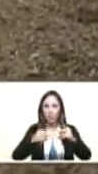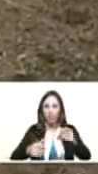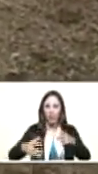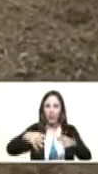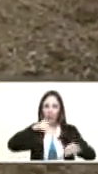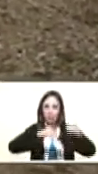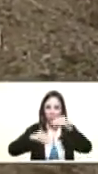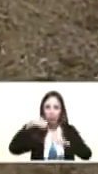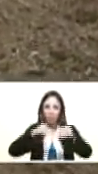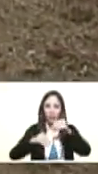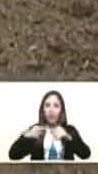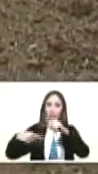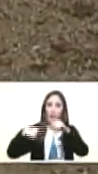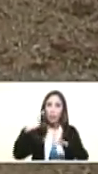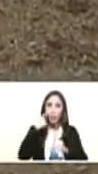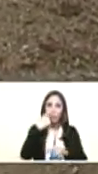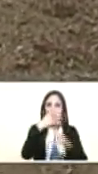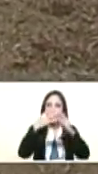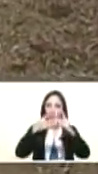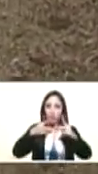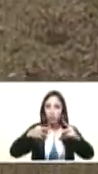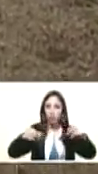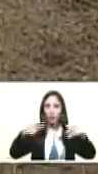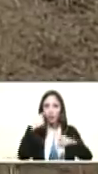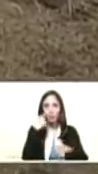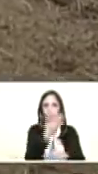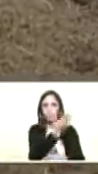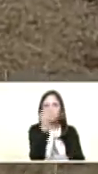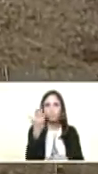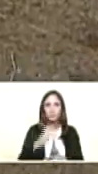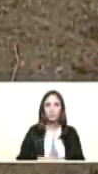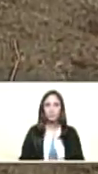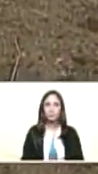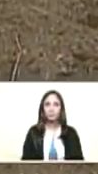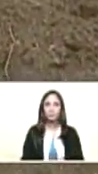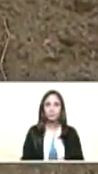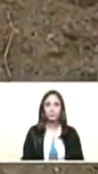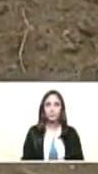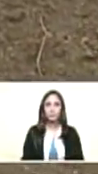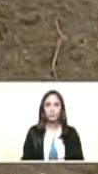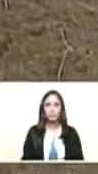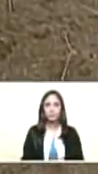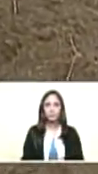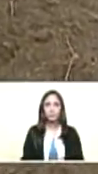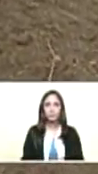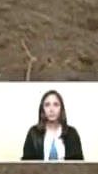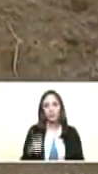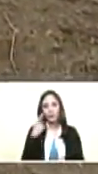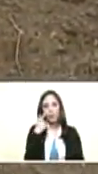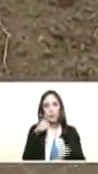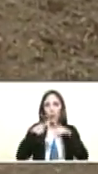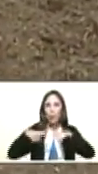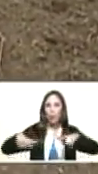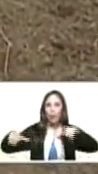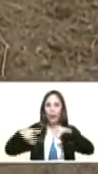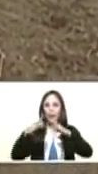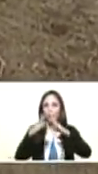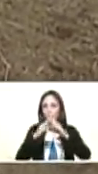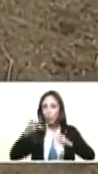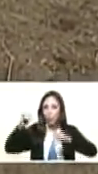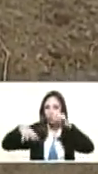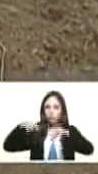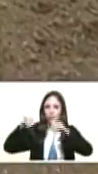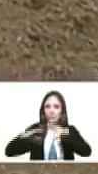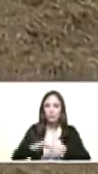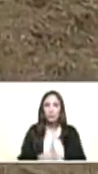un abono orgánico. Aquí tenemos, compatriota, los composteros, como usted ve allí, sembrado. Todo esto hay que